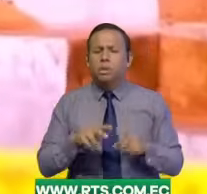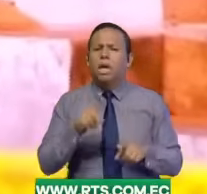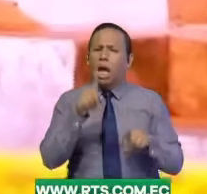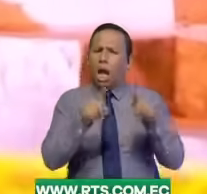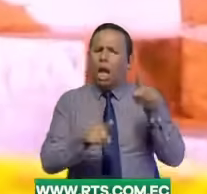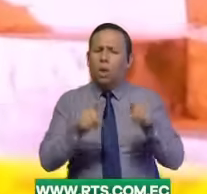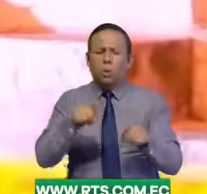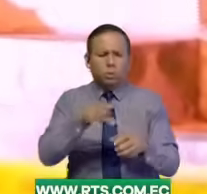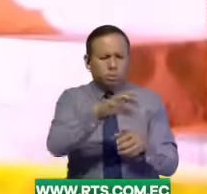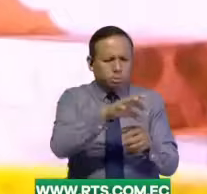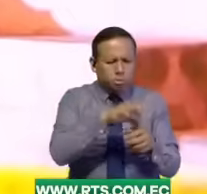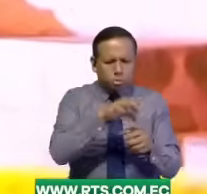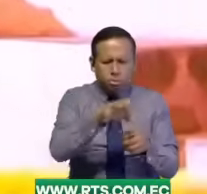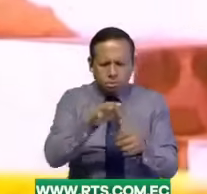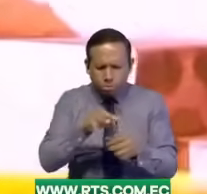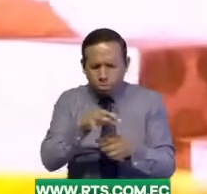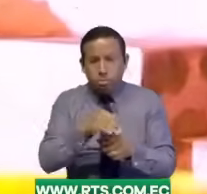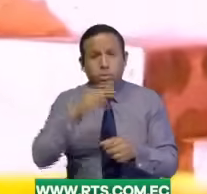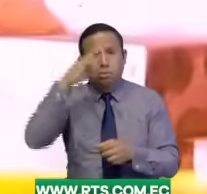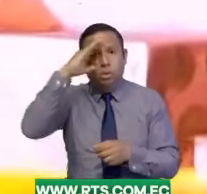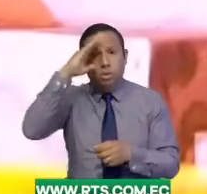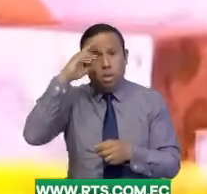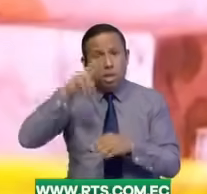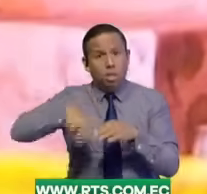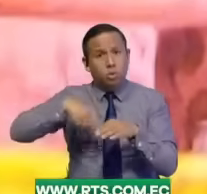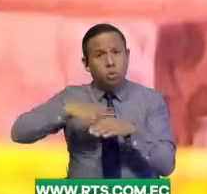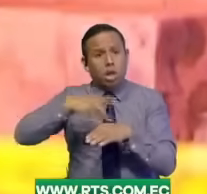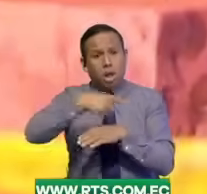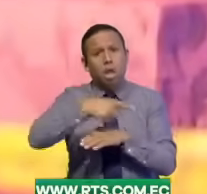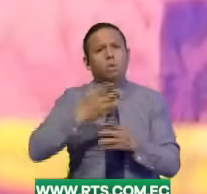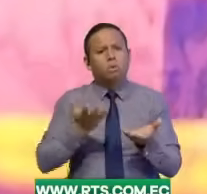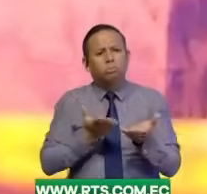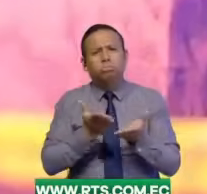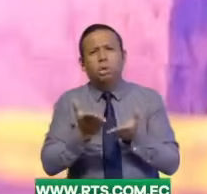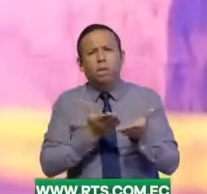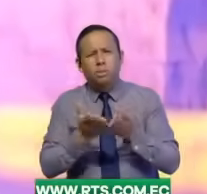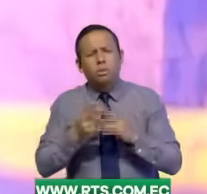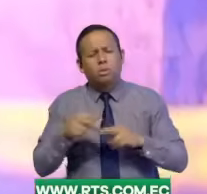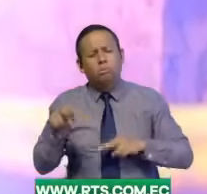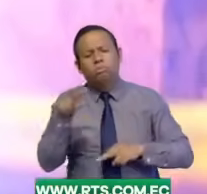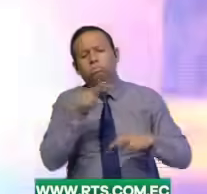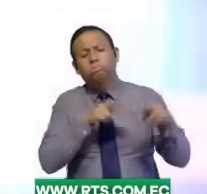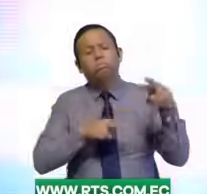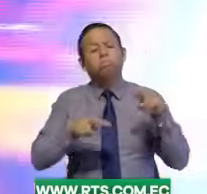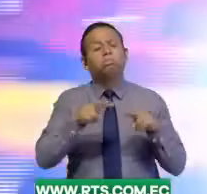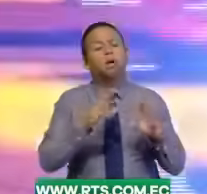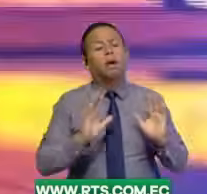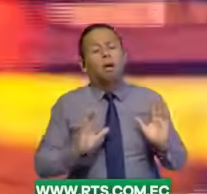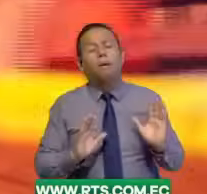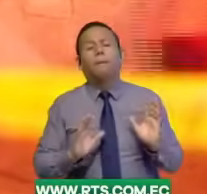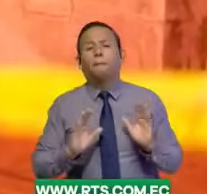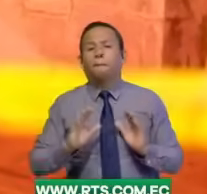indicios balísticos, el personal de la Policía Nacional, de Servicio Urbano, y que luego procedió a